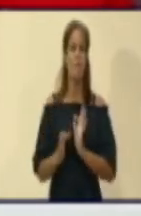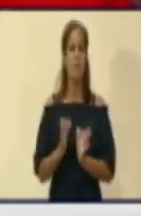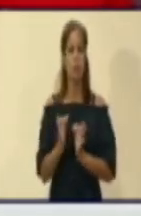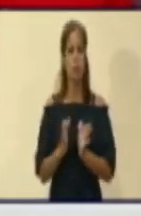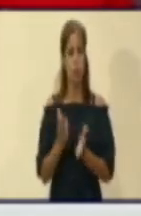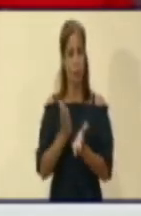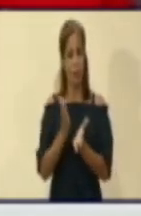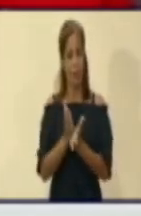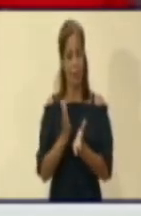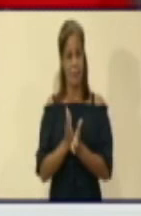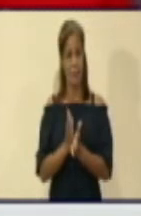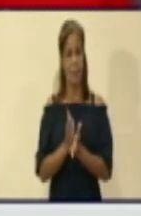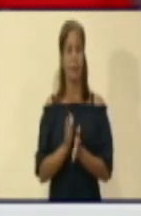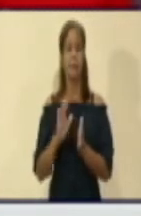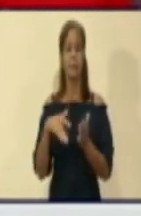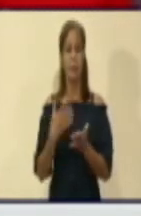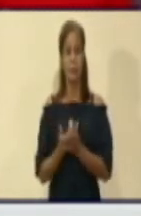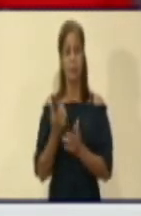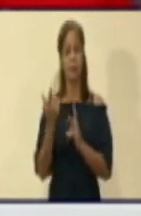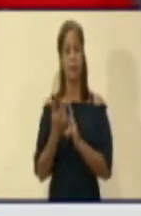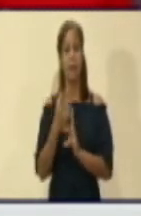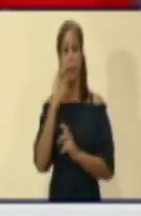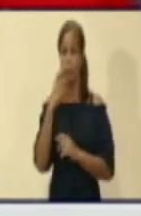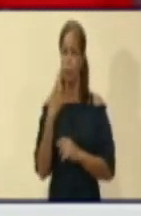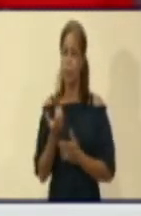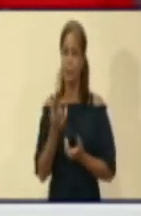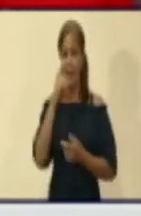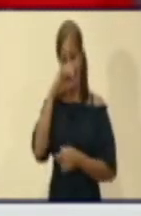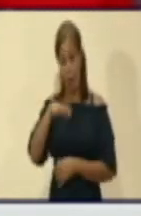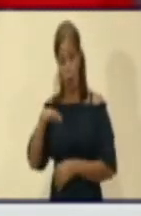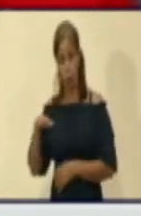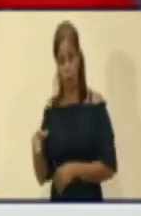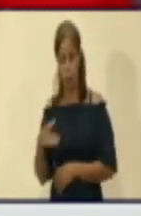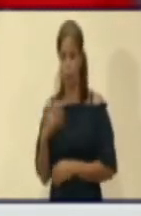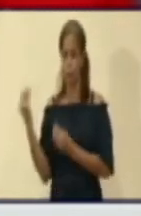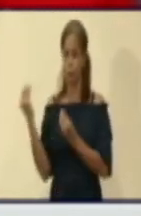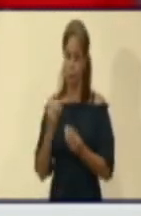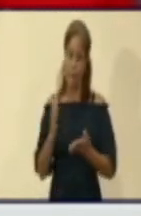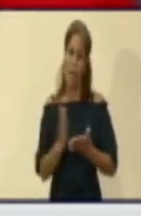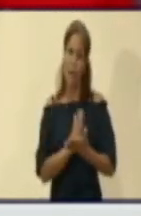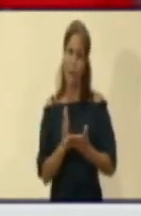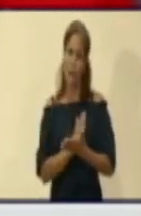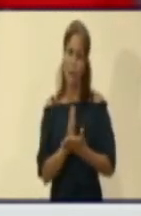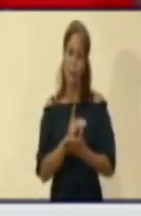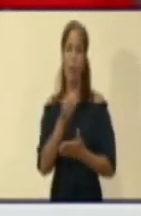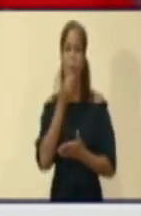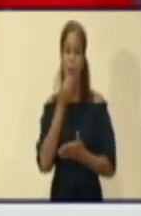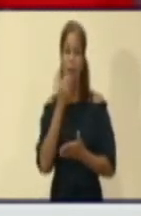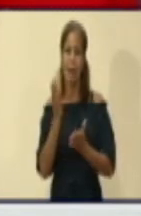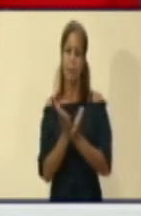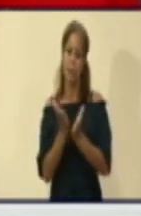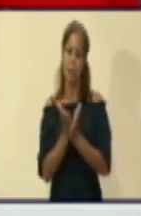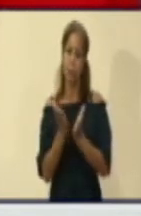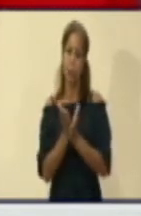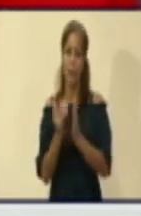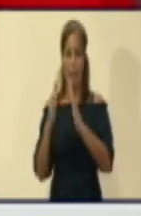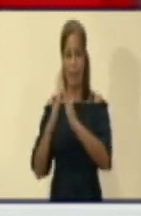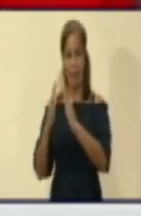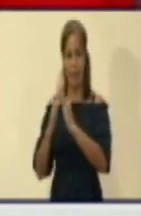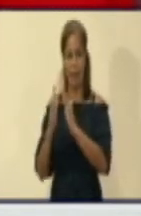jóvenes lleven sus libros de texto, los cuadernos de trabajo para las casas, para que puedan seguir con la consolidación y el repaso también, que por